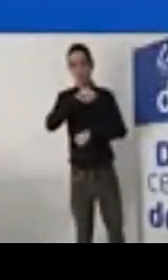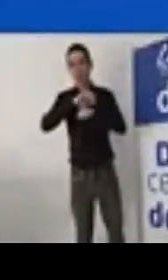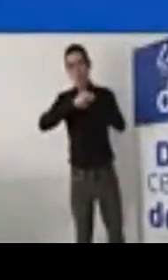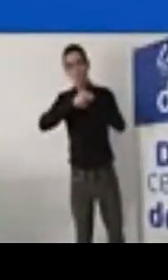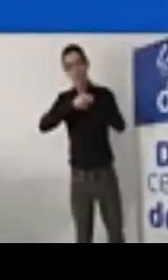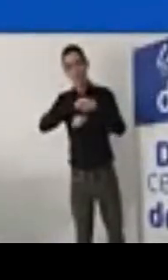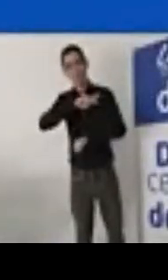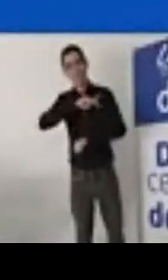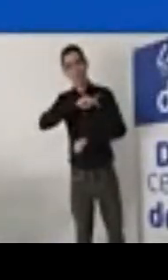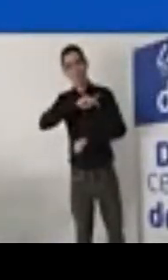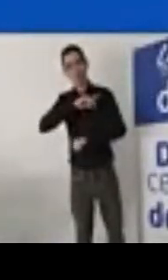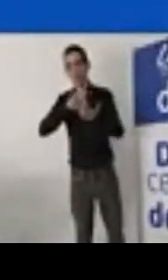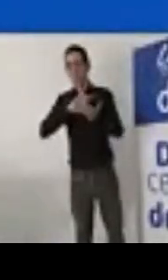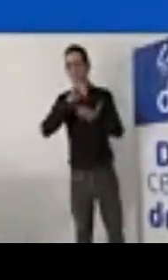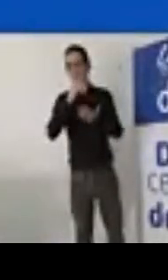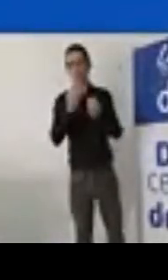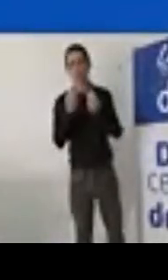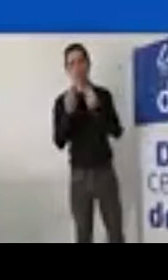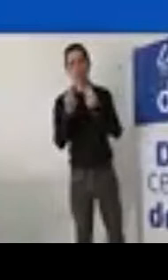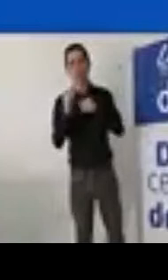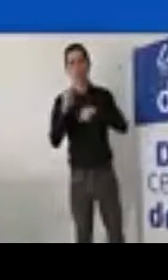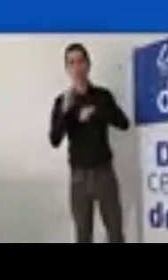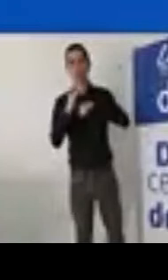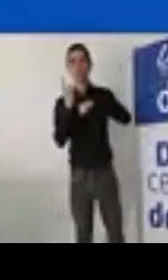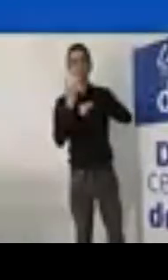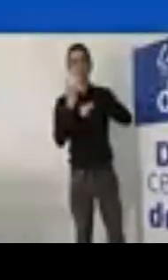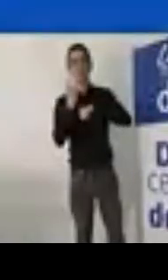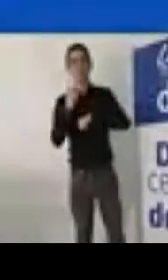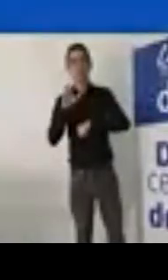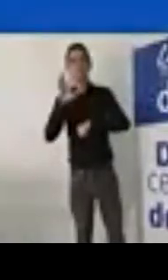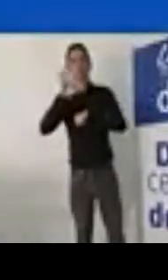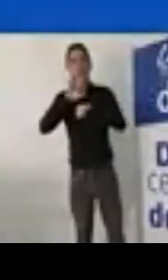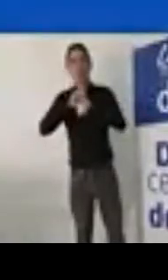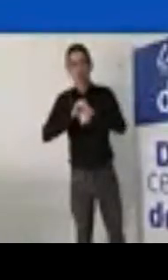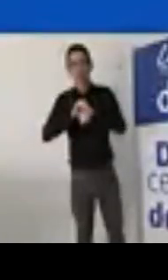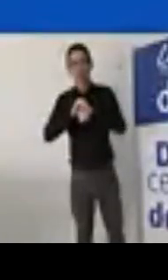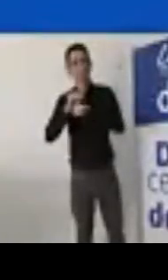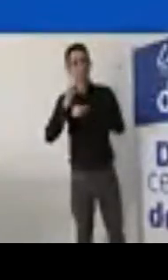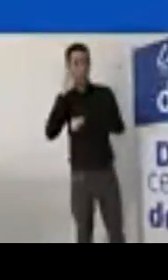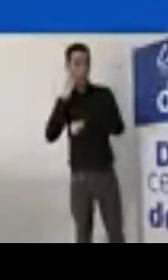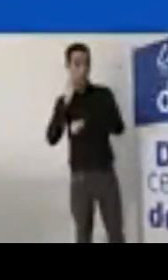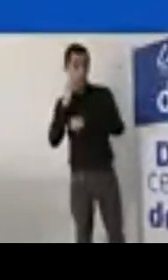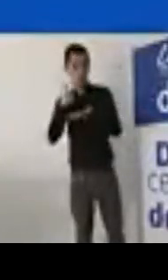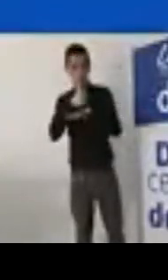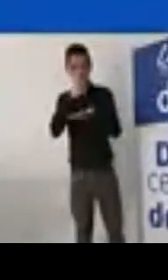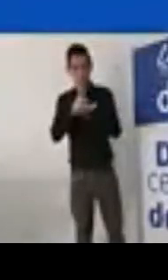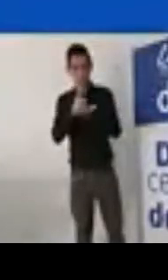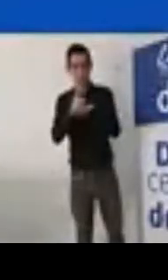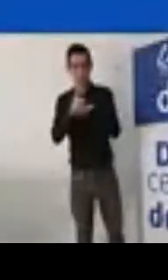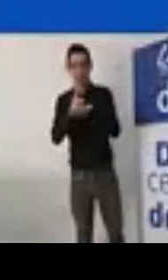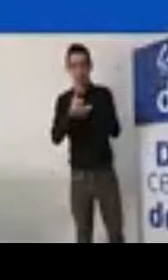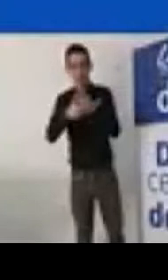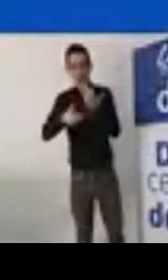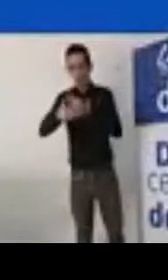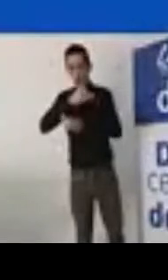facilitarnos y por participar con la ciudadanía de León que está tan interesada en estos temas.